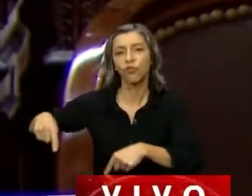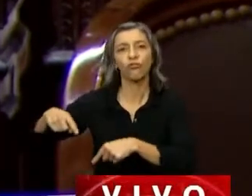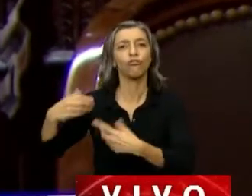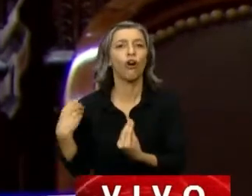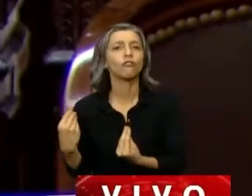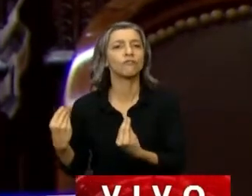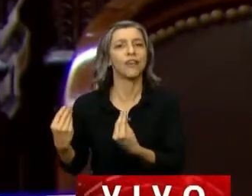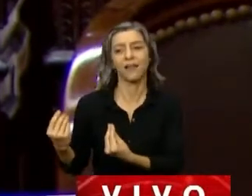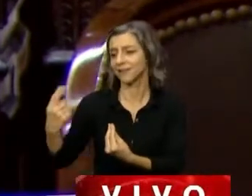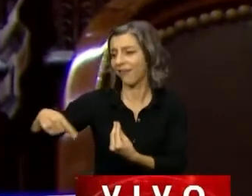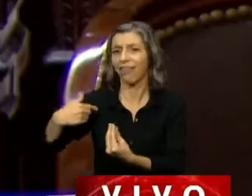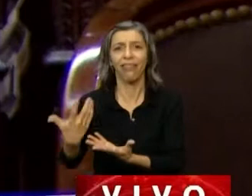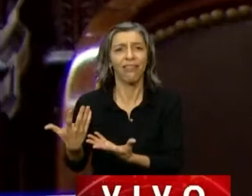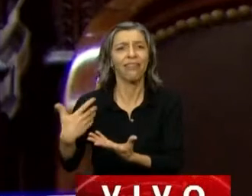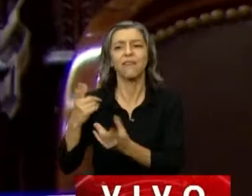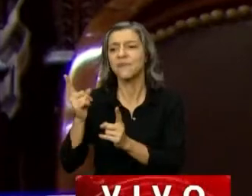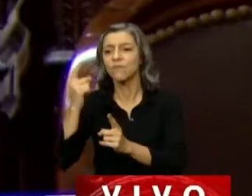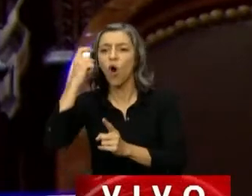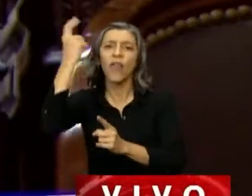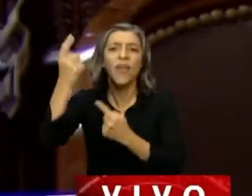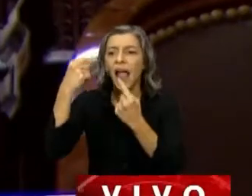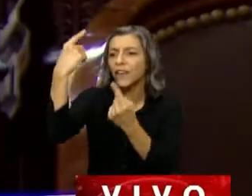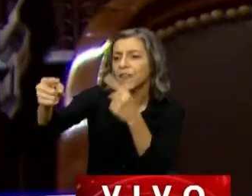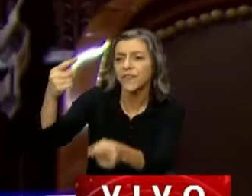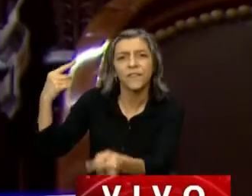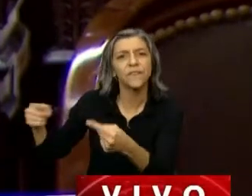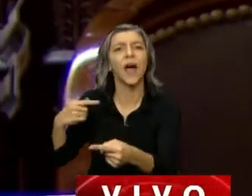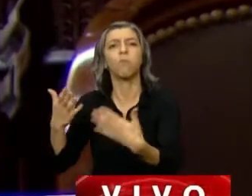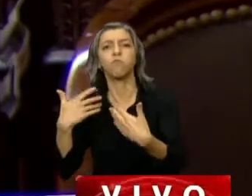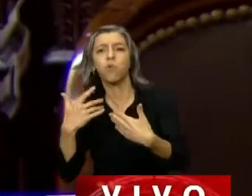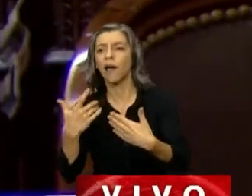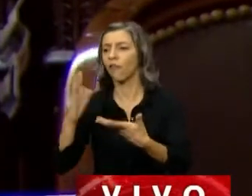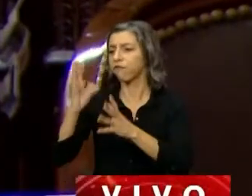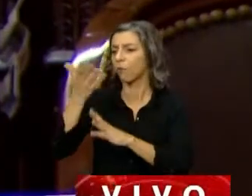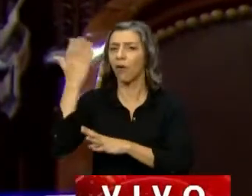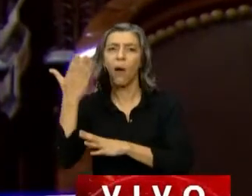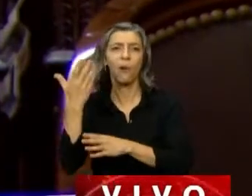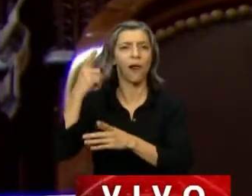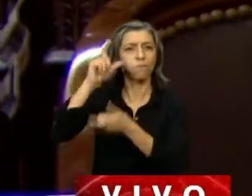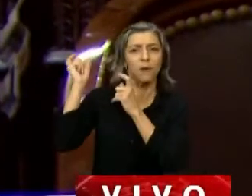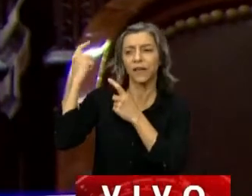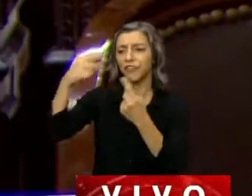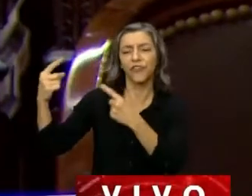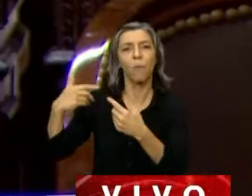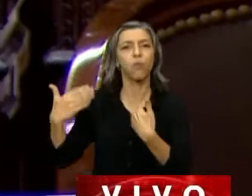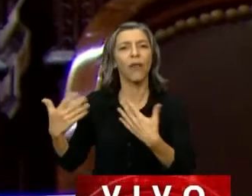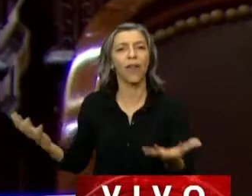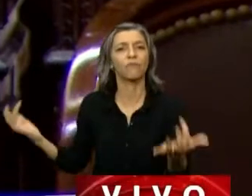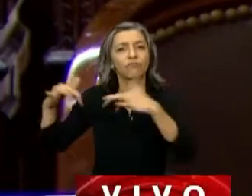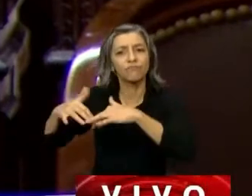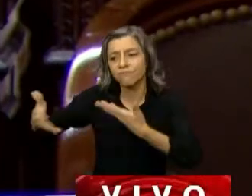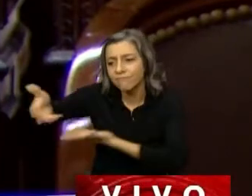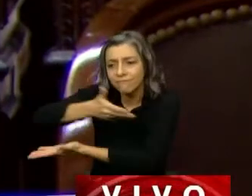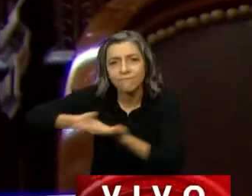producción antagónica, que le hace espacio a otras ideas, imágenes, formas, discursos, experiencias, desde el contenido y